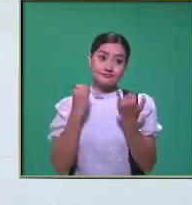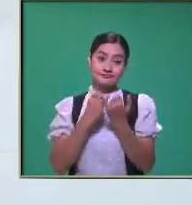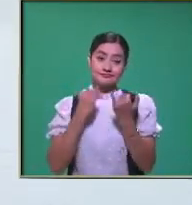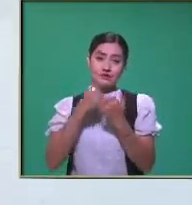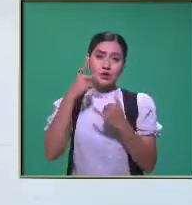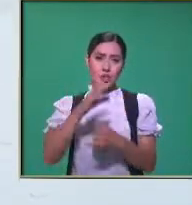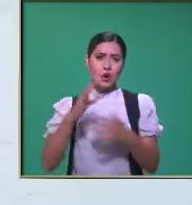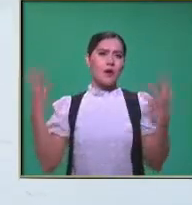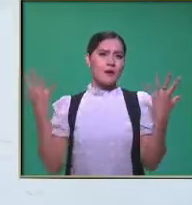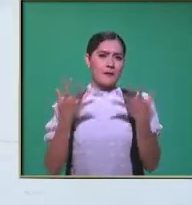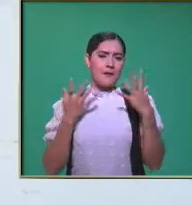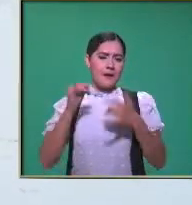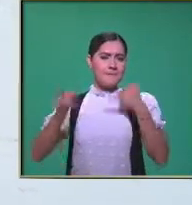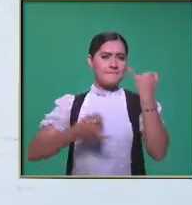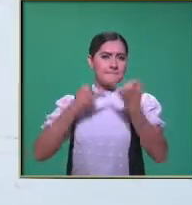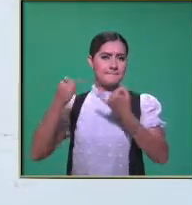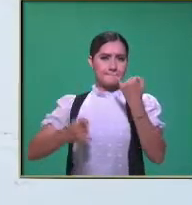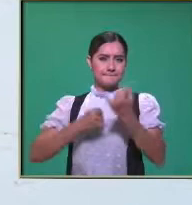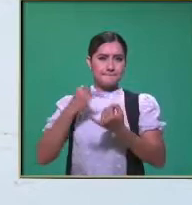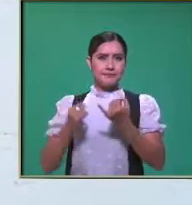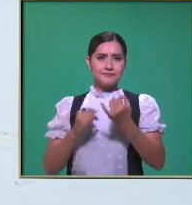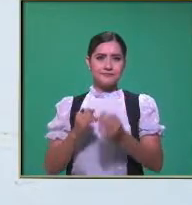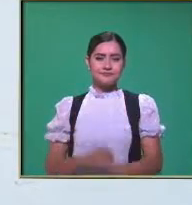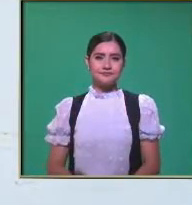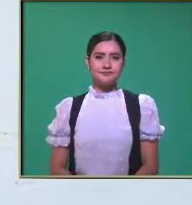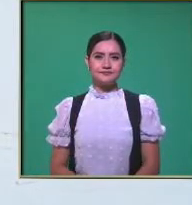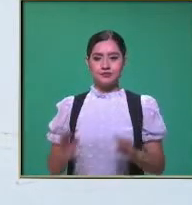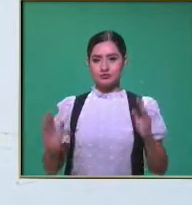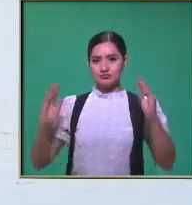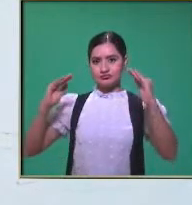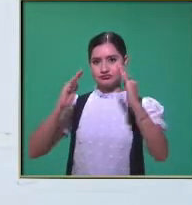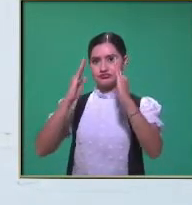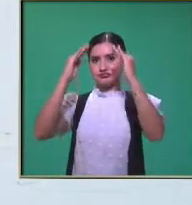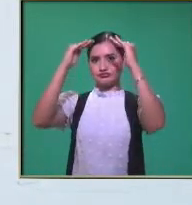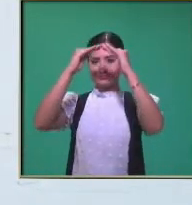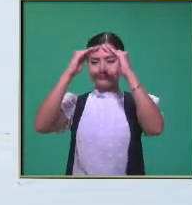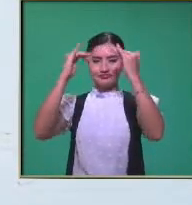podemos crear como un castillo. Y los niños se suben en él